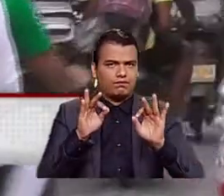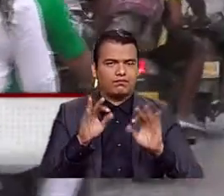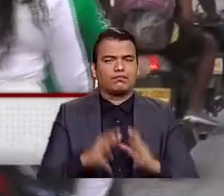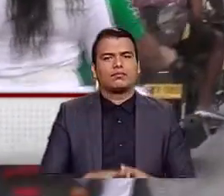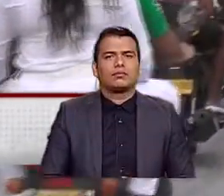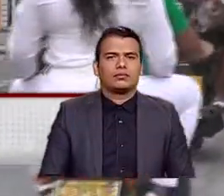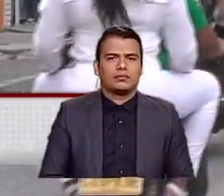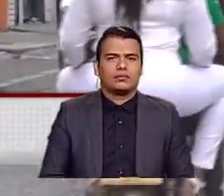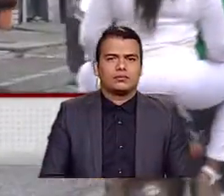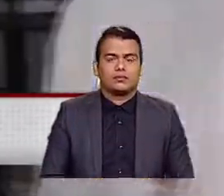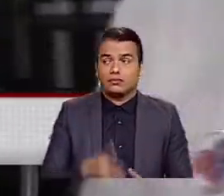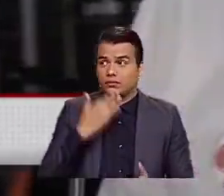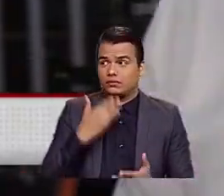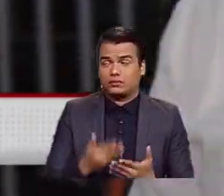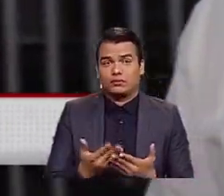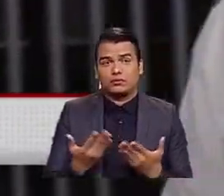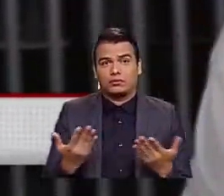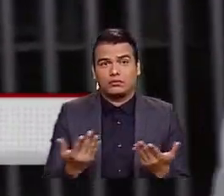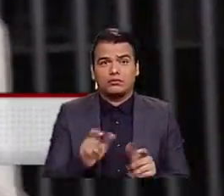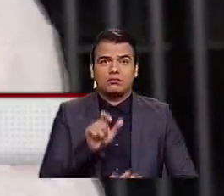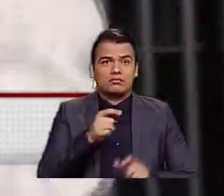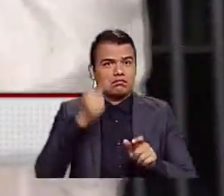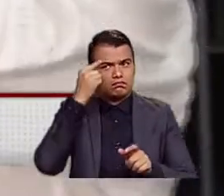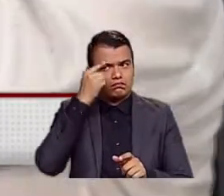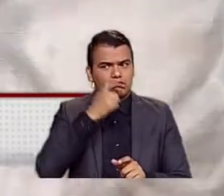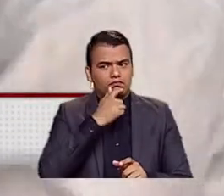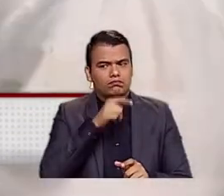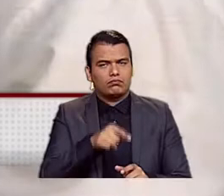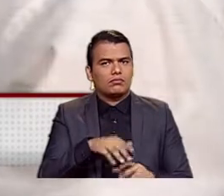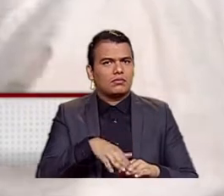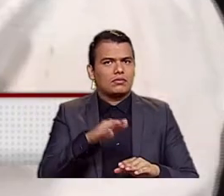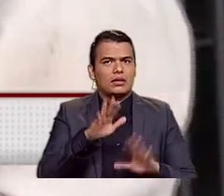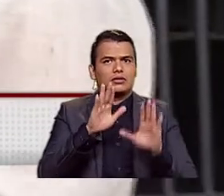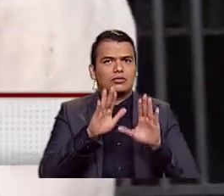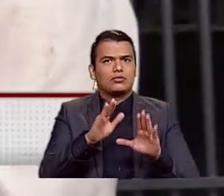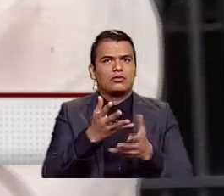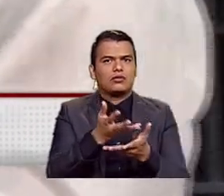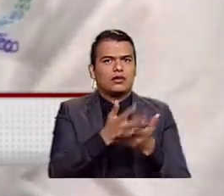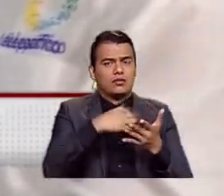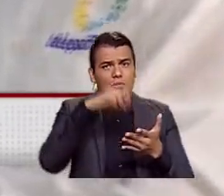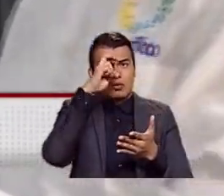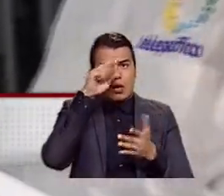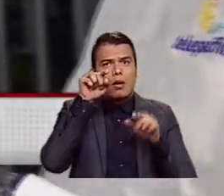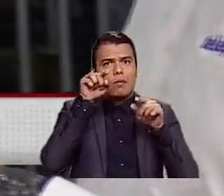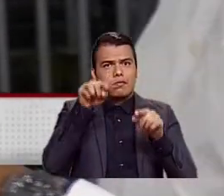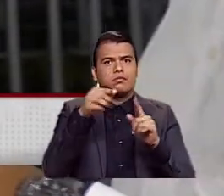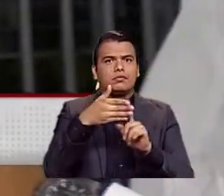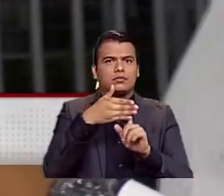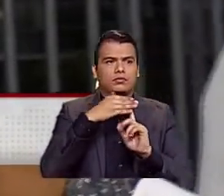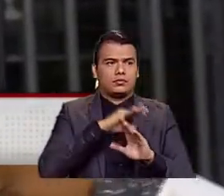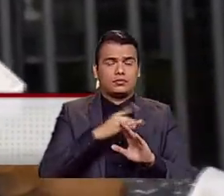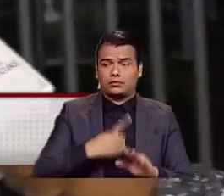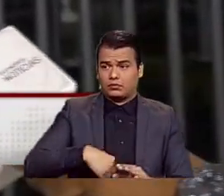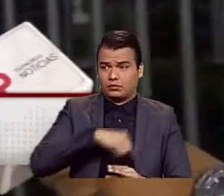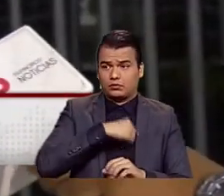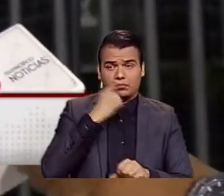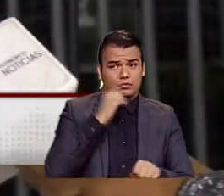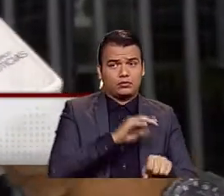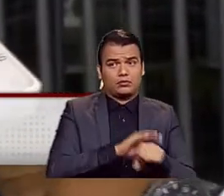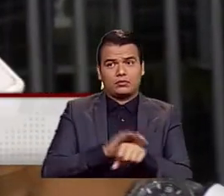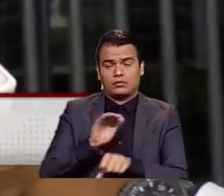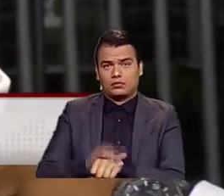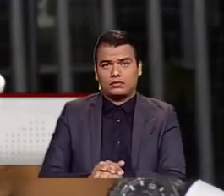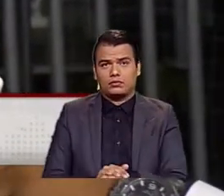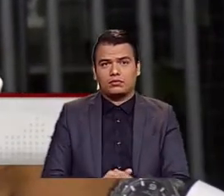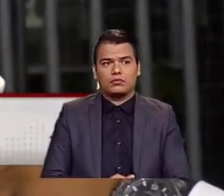Quibdó. Muchas gracias, Martín Wander. La gente dice, no, la inseguridad está en la zona norte de la ciudad de Quibdó. Nosotros hemos dicho una cosa muy clara, lo contrario a